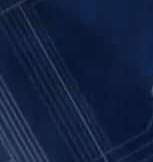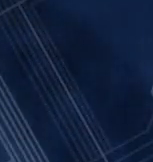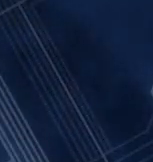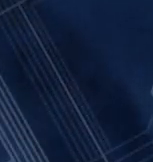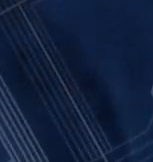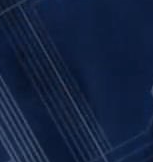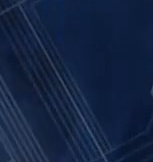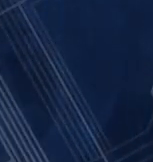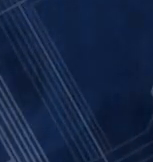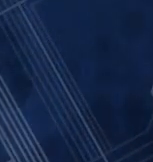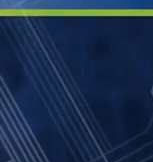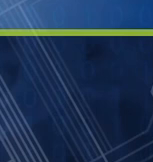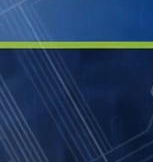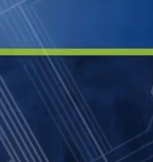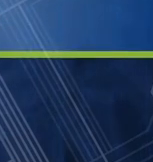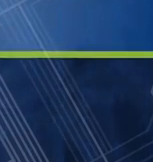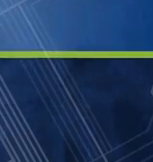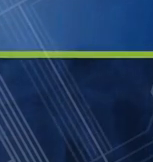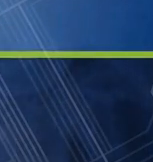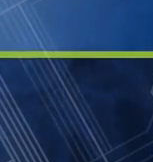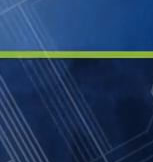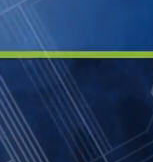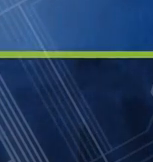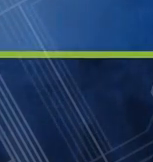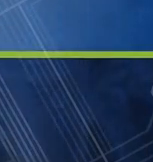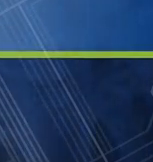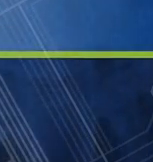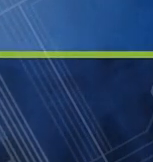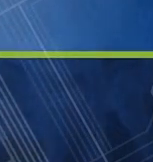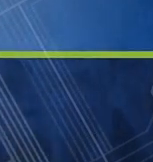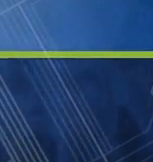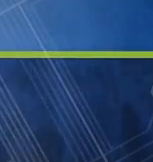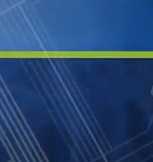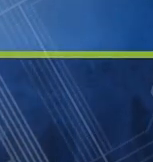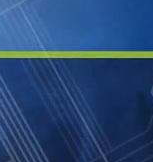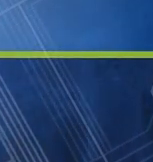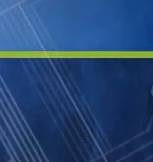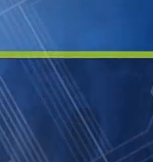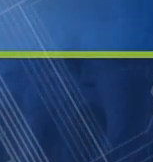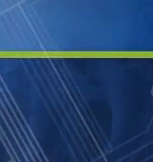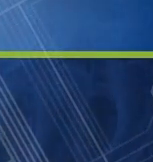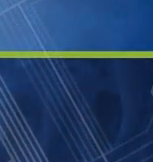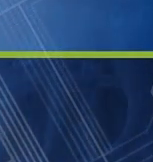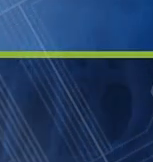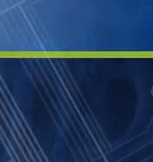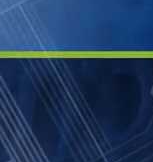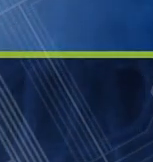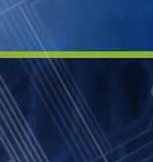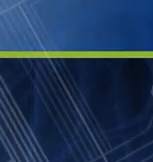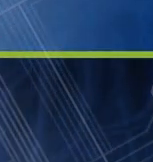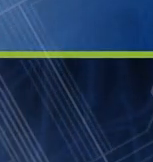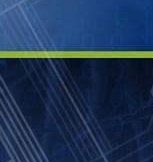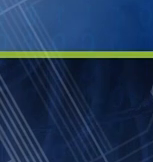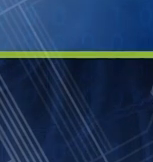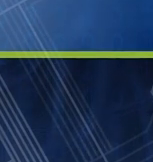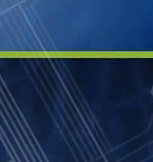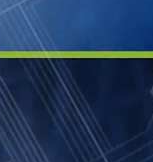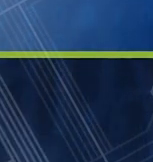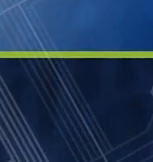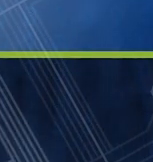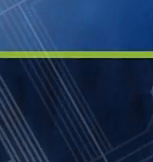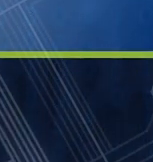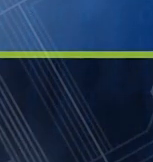hace miles de años antes de cristo los egipcios y los árabes usaban técnicas de biotecnología para elaborar queso pan